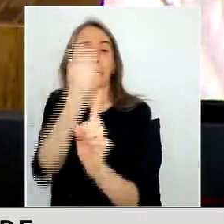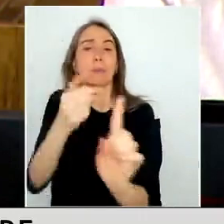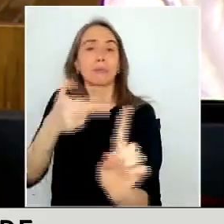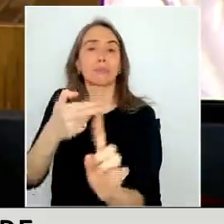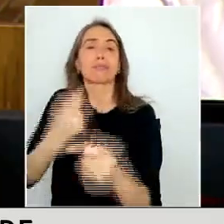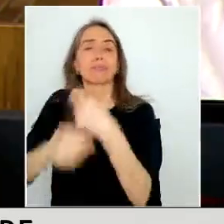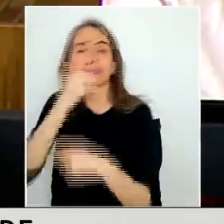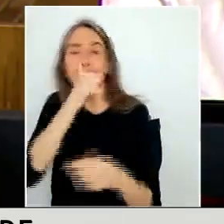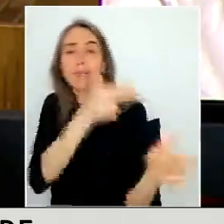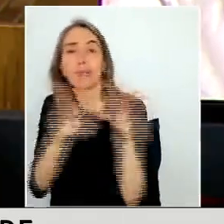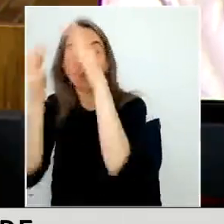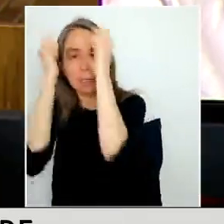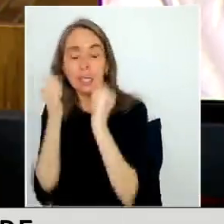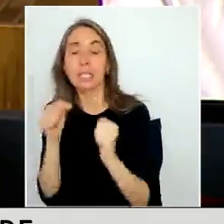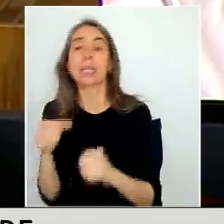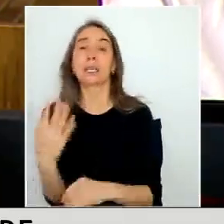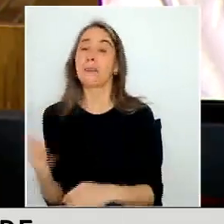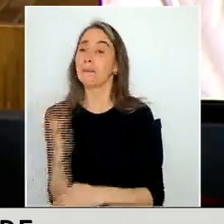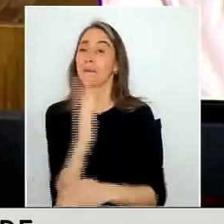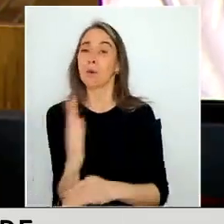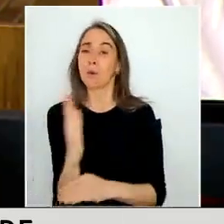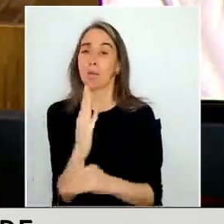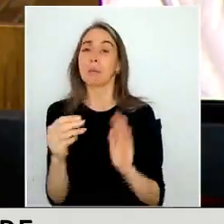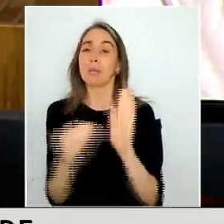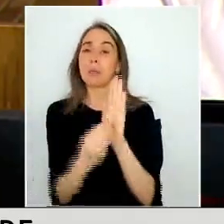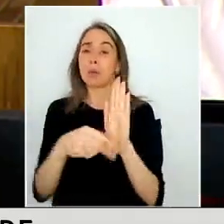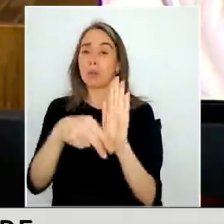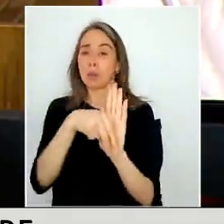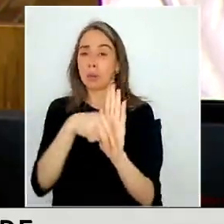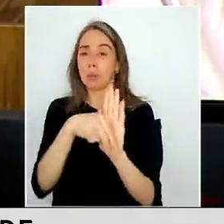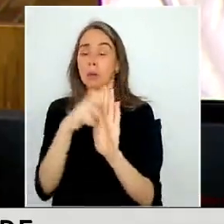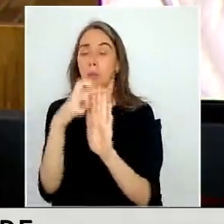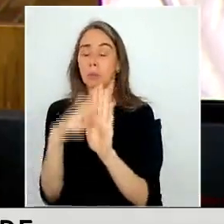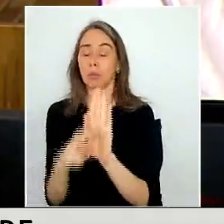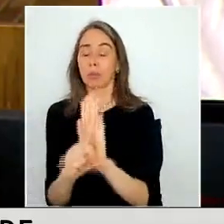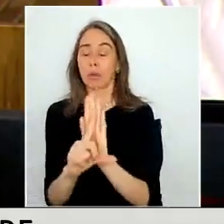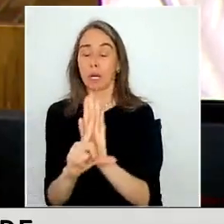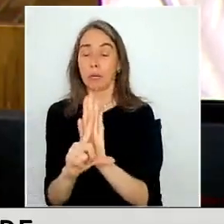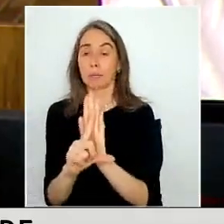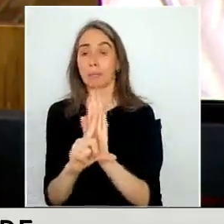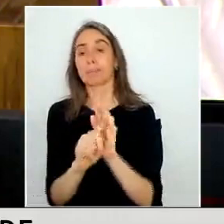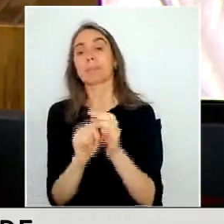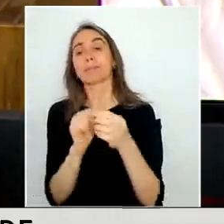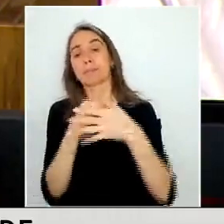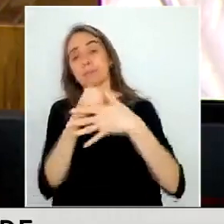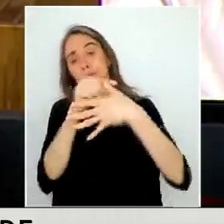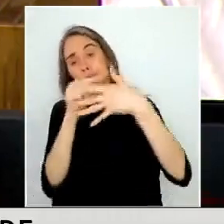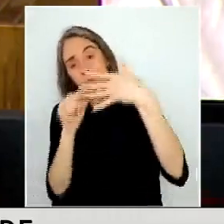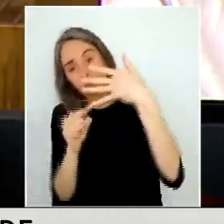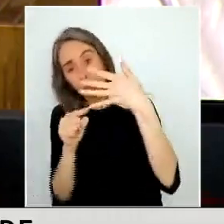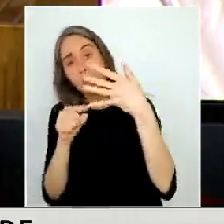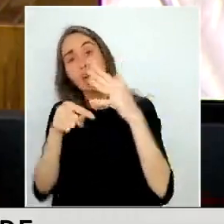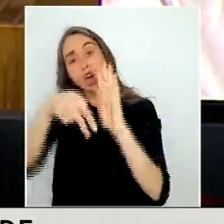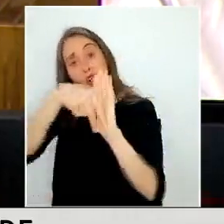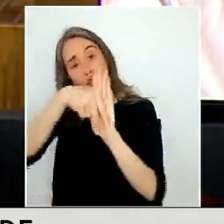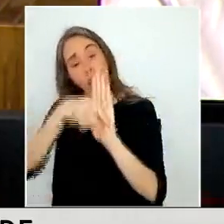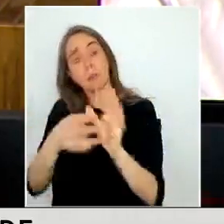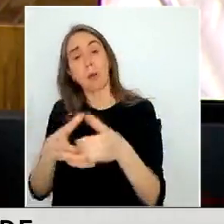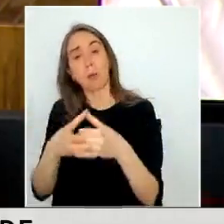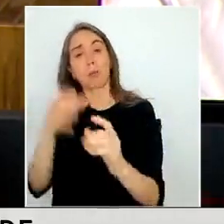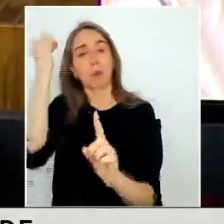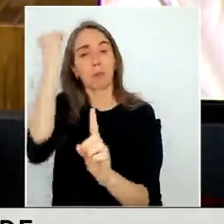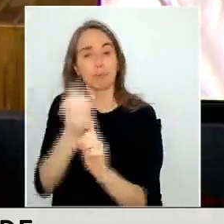fundamental Además este proyecto de ley establece una serie de normas también en materia de crimen organizado que va a